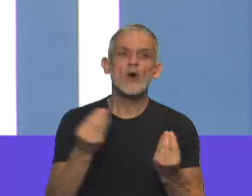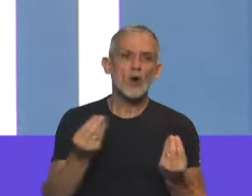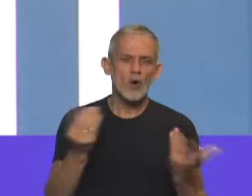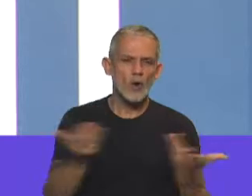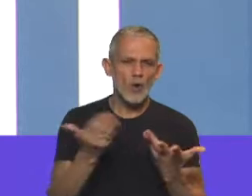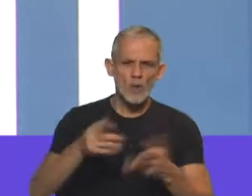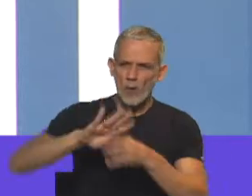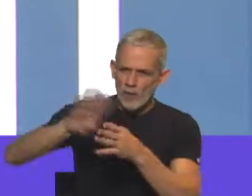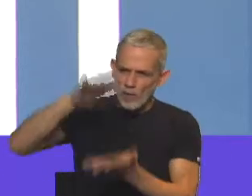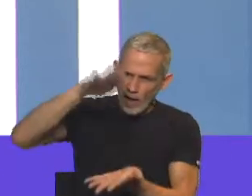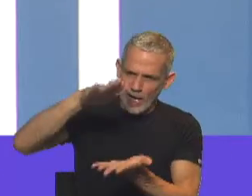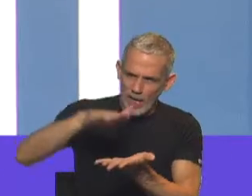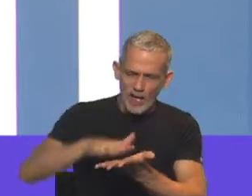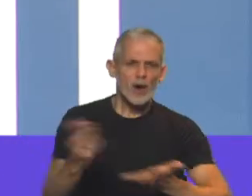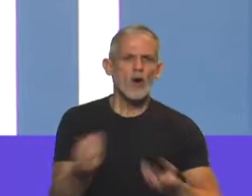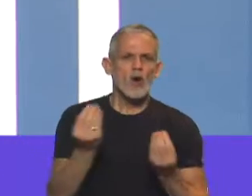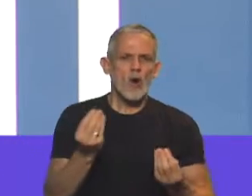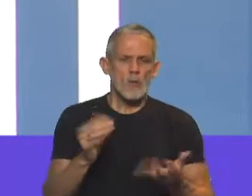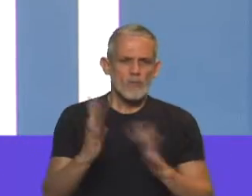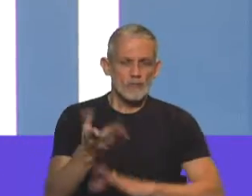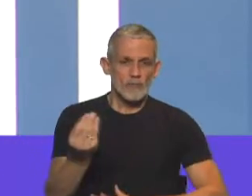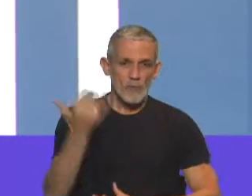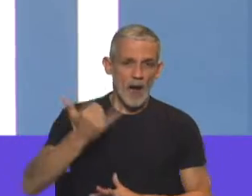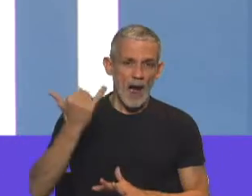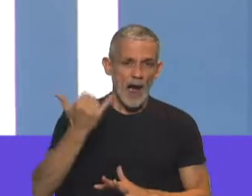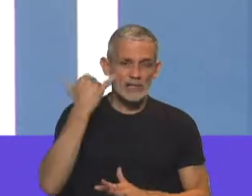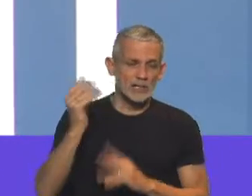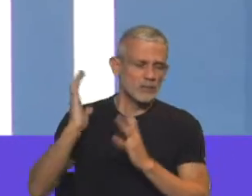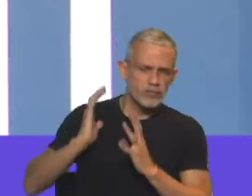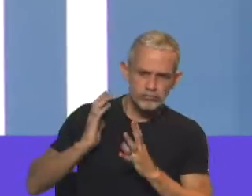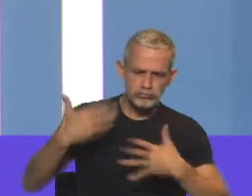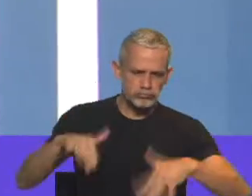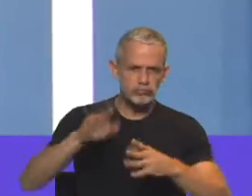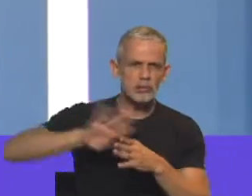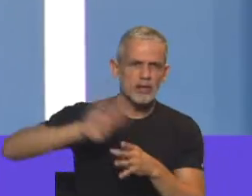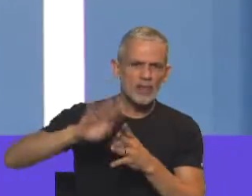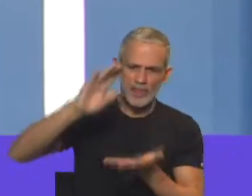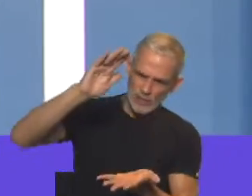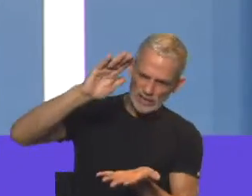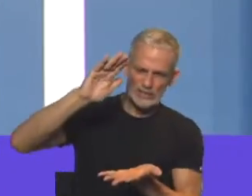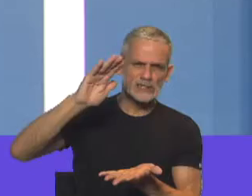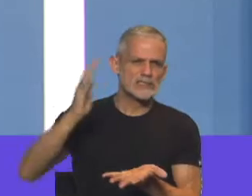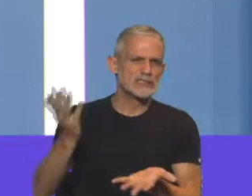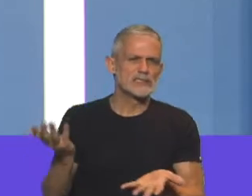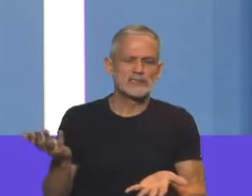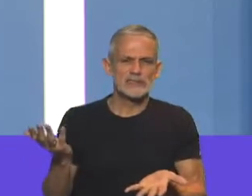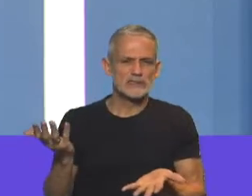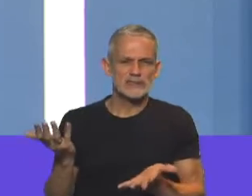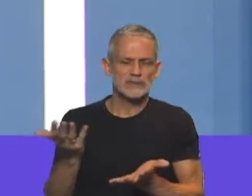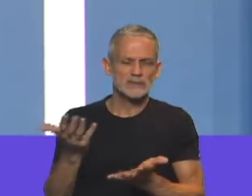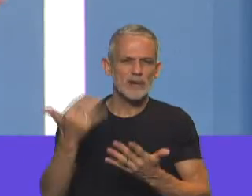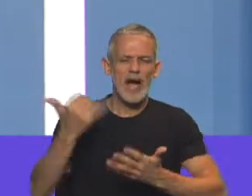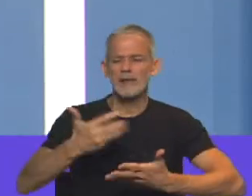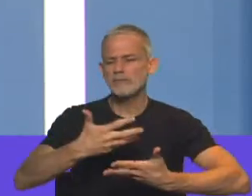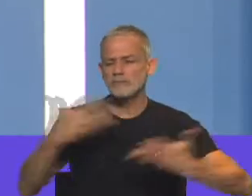desendeudar una argentina que tiene sobre sus espaldas la carga la carga